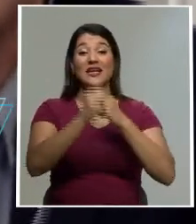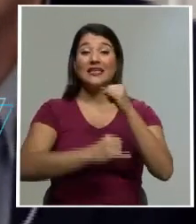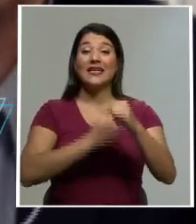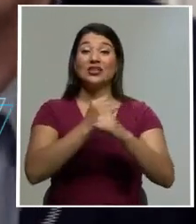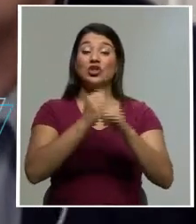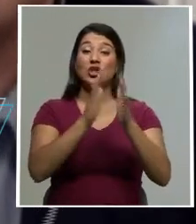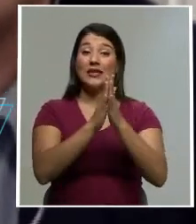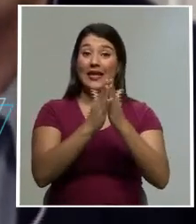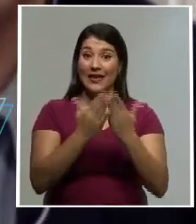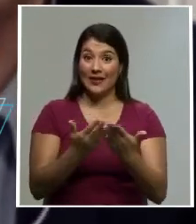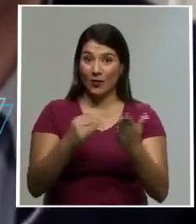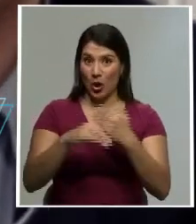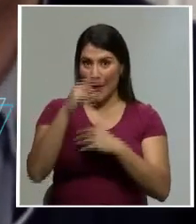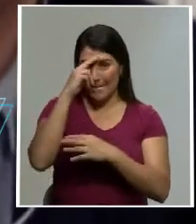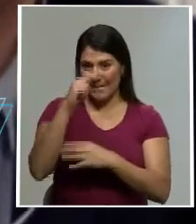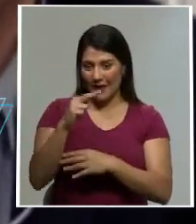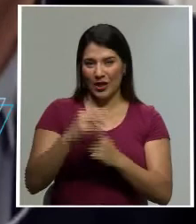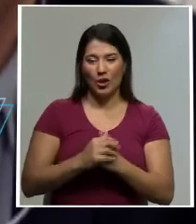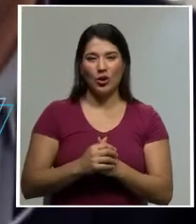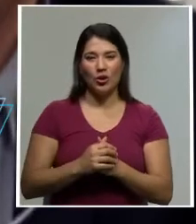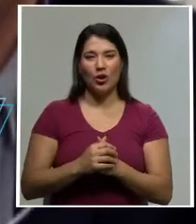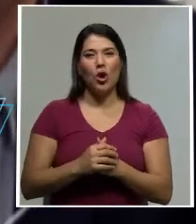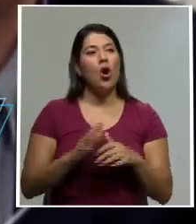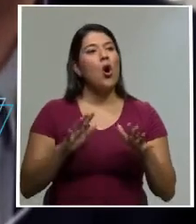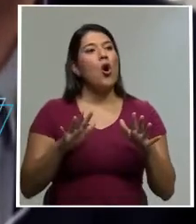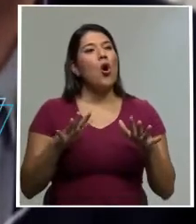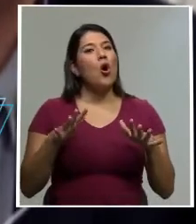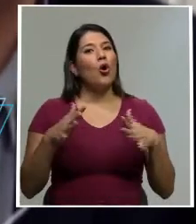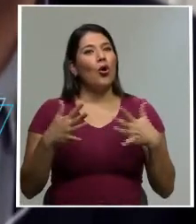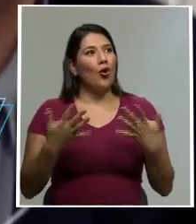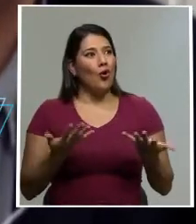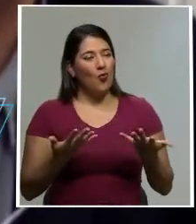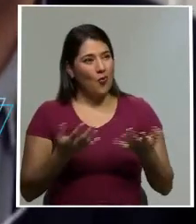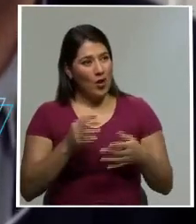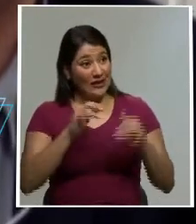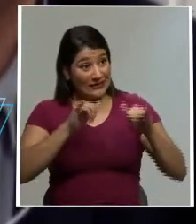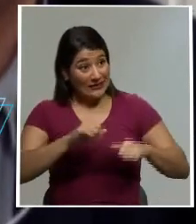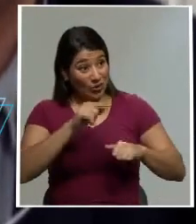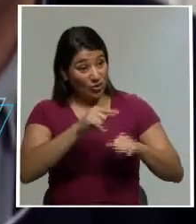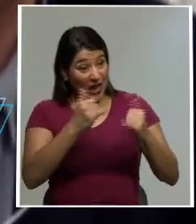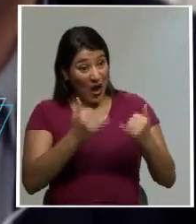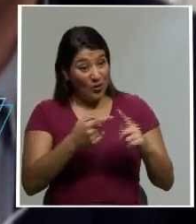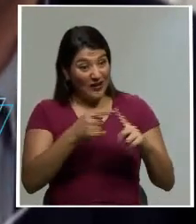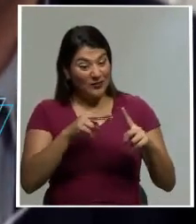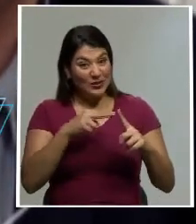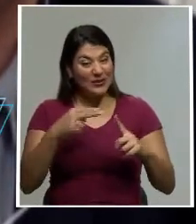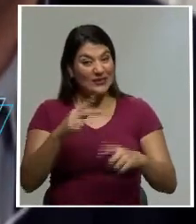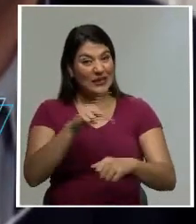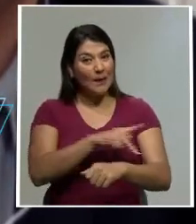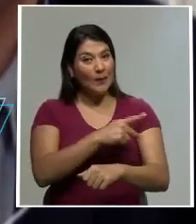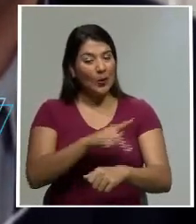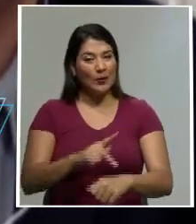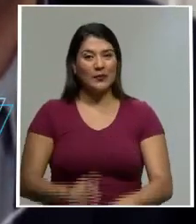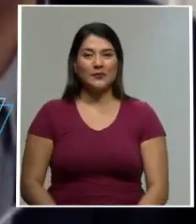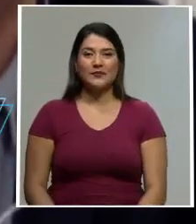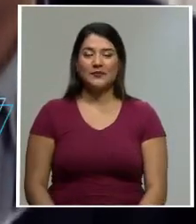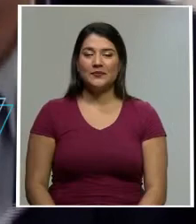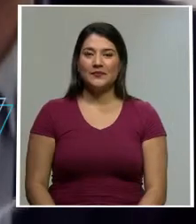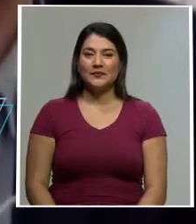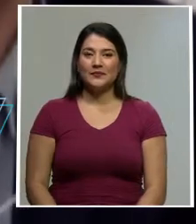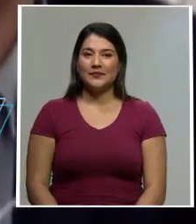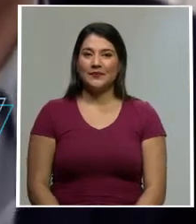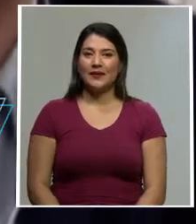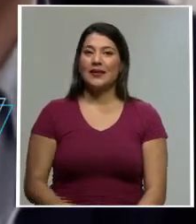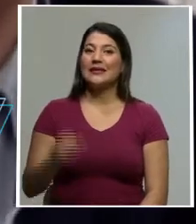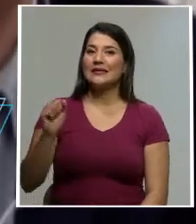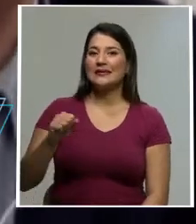Coahuila, en México? ¿Cómo te halla poéticamente? Más allá de si todos fueron premiados. Sí,